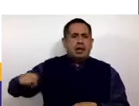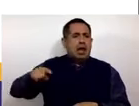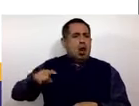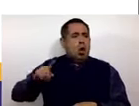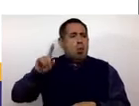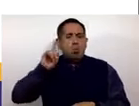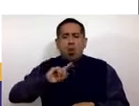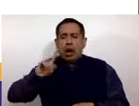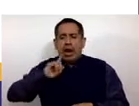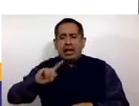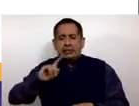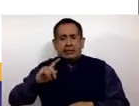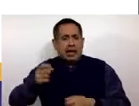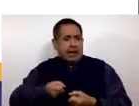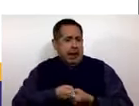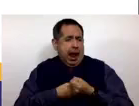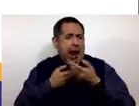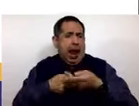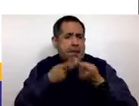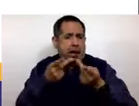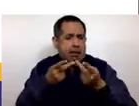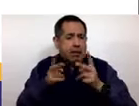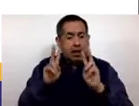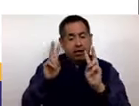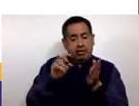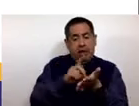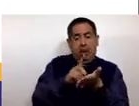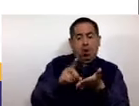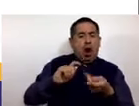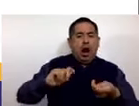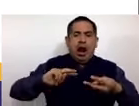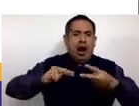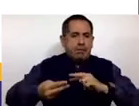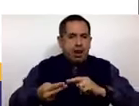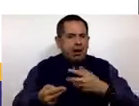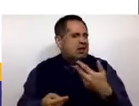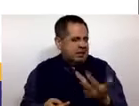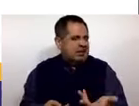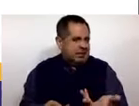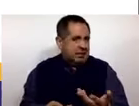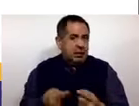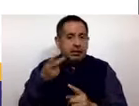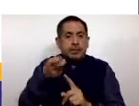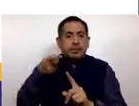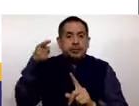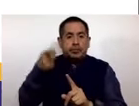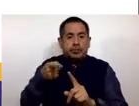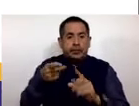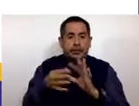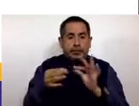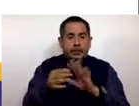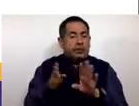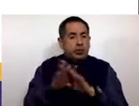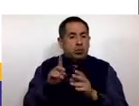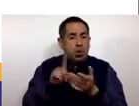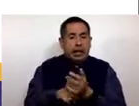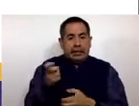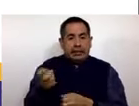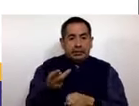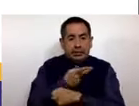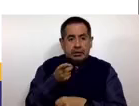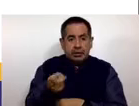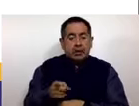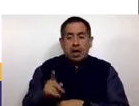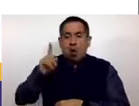derecho cambia. Y era muy enfocado precisamente a esta situación, ¿no? Las